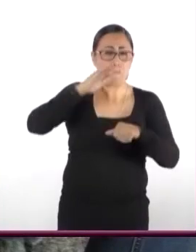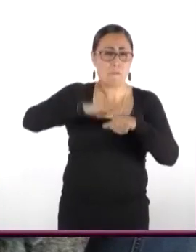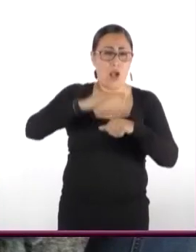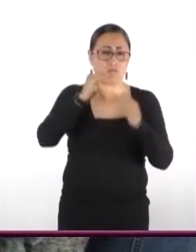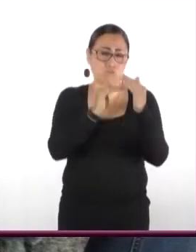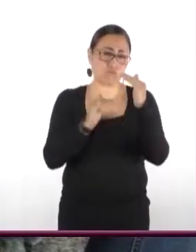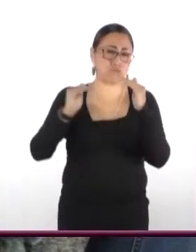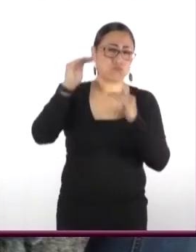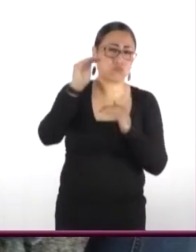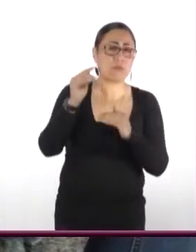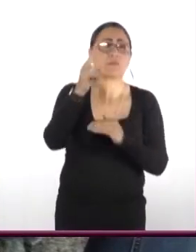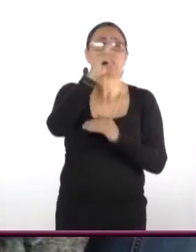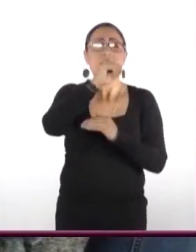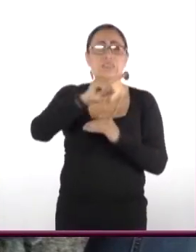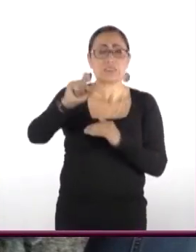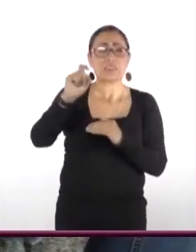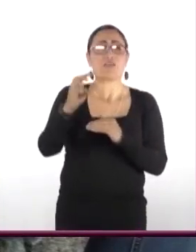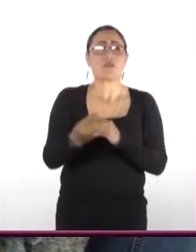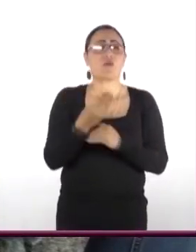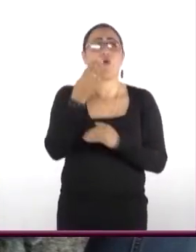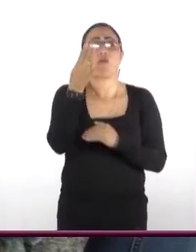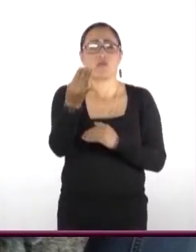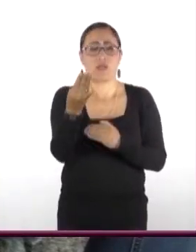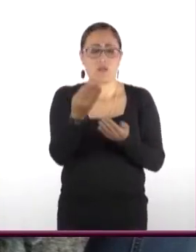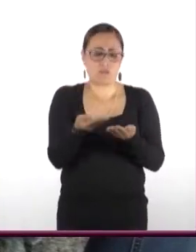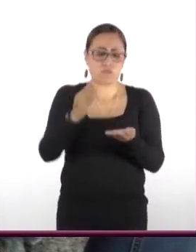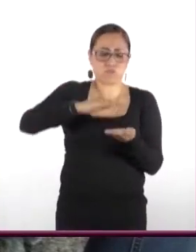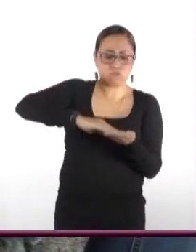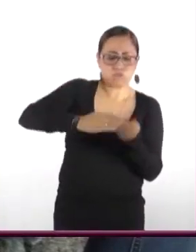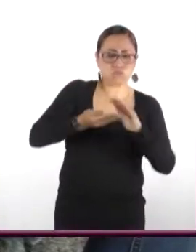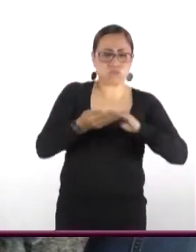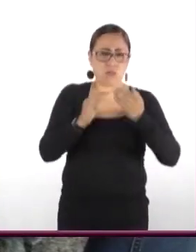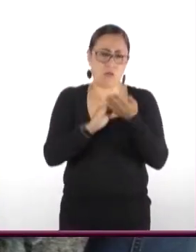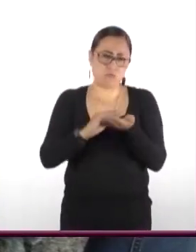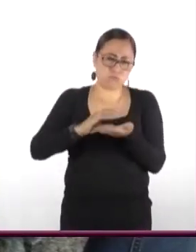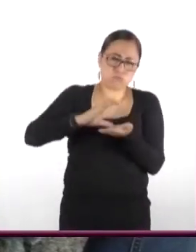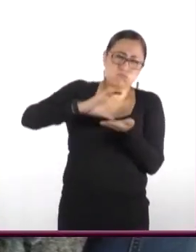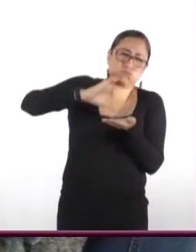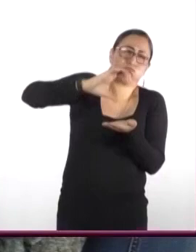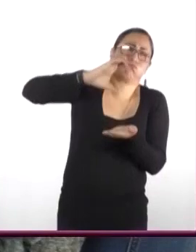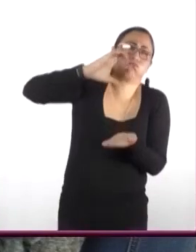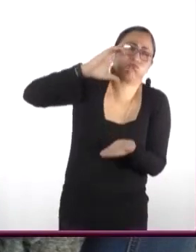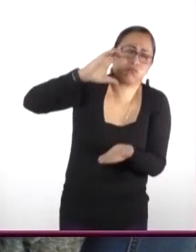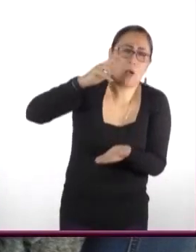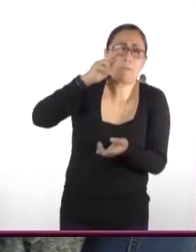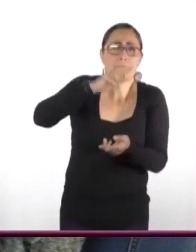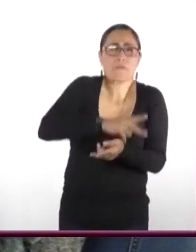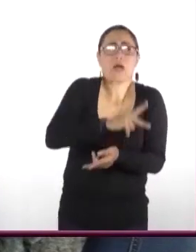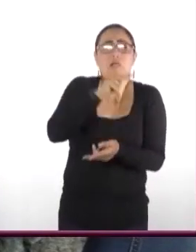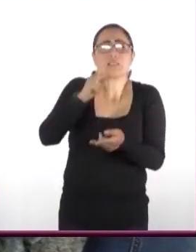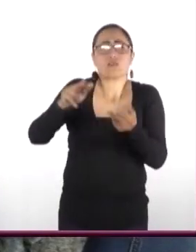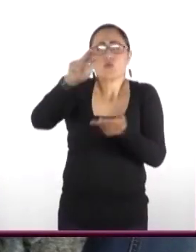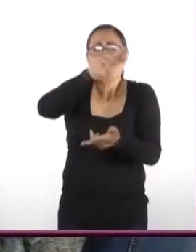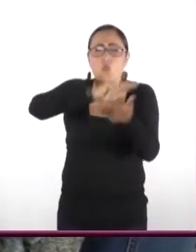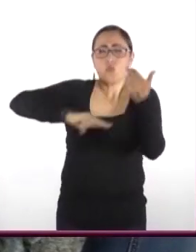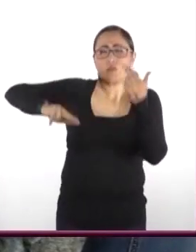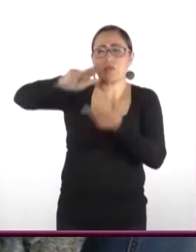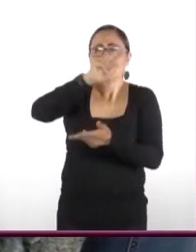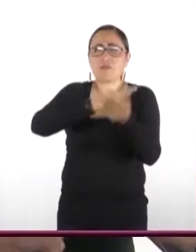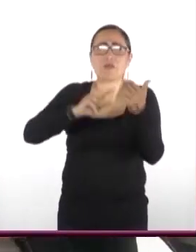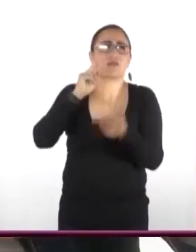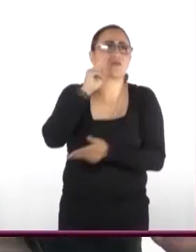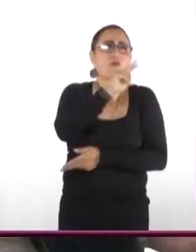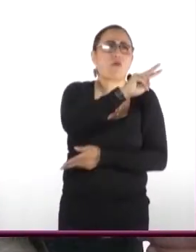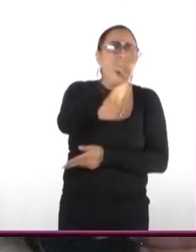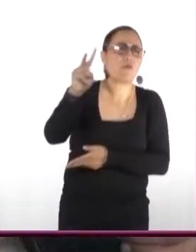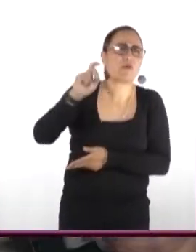Finalmente, a los 103 dobleces, el espesor sería igual al espesor del universo observable, que se